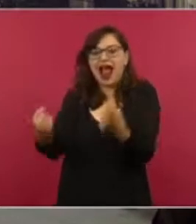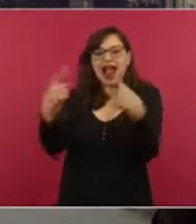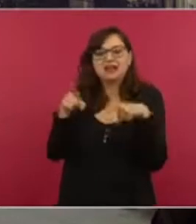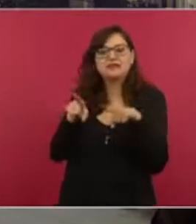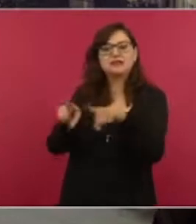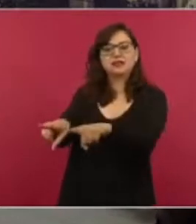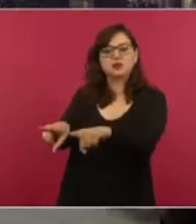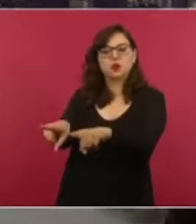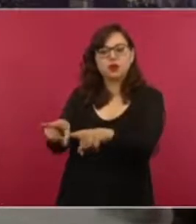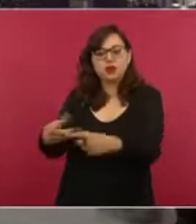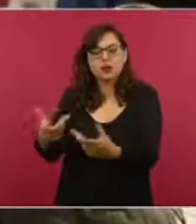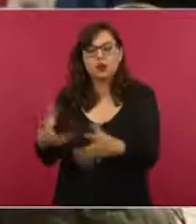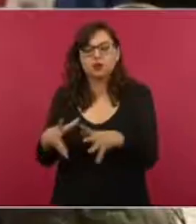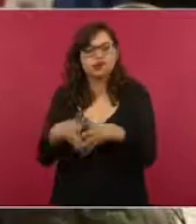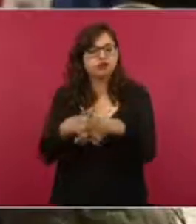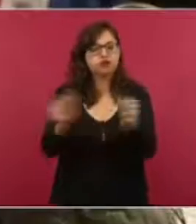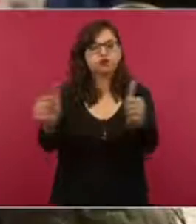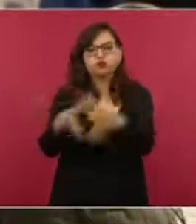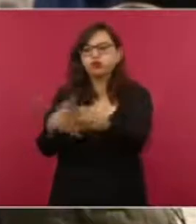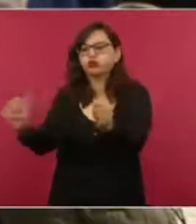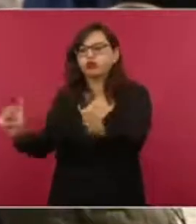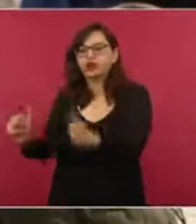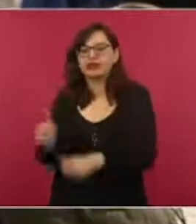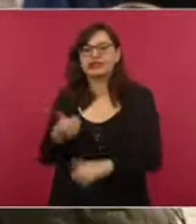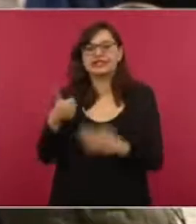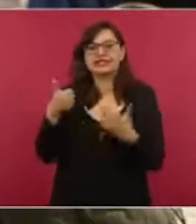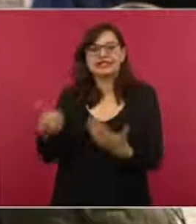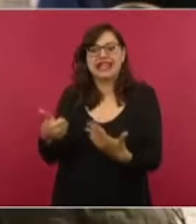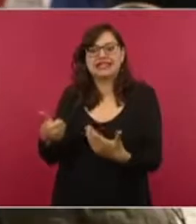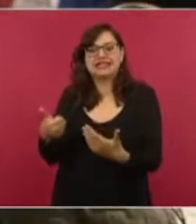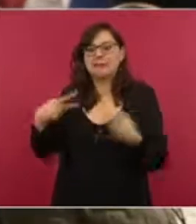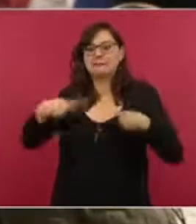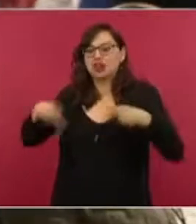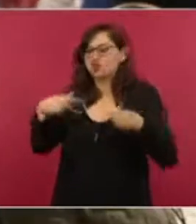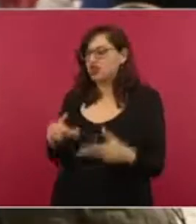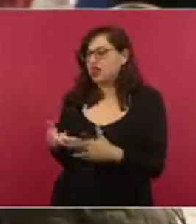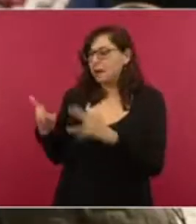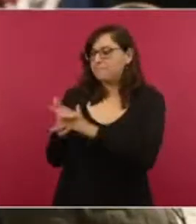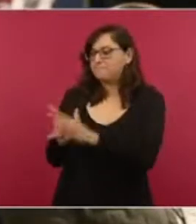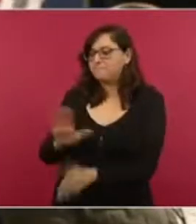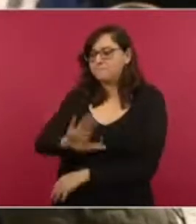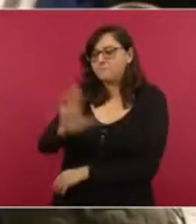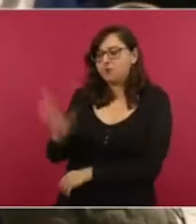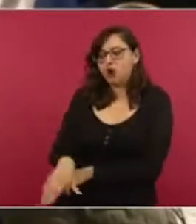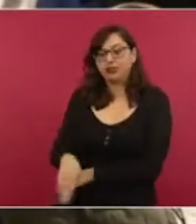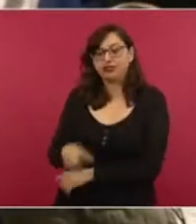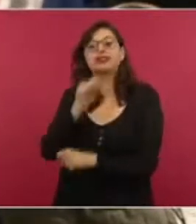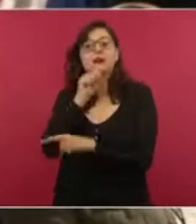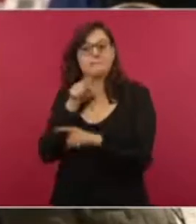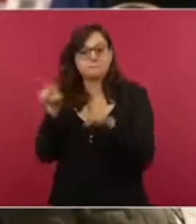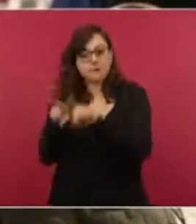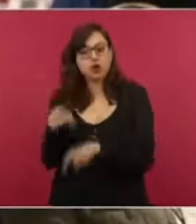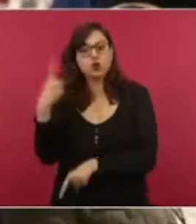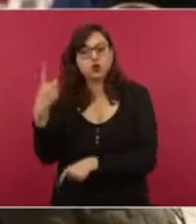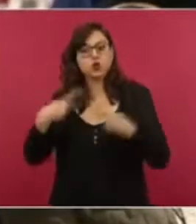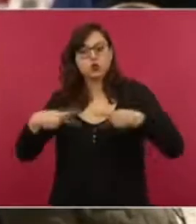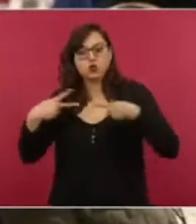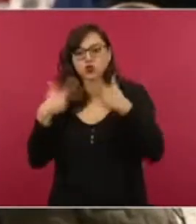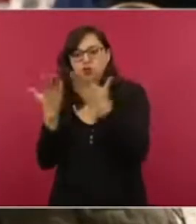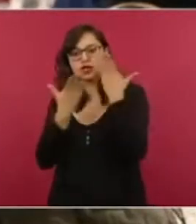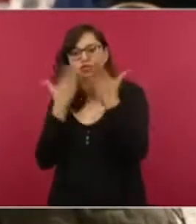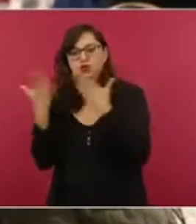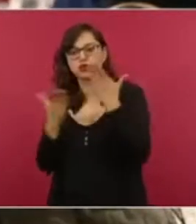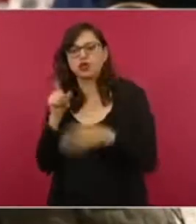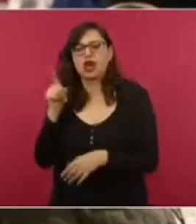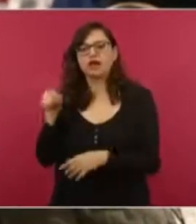personas asesinadas en estos hechos violentos en Guerrero. Uno de ellos, un estudiante normalista, incluso con total brutalidad